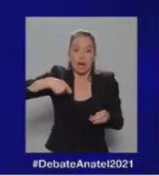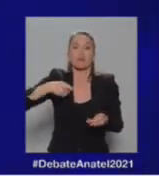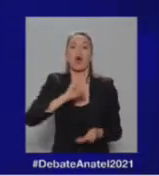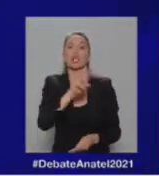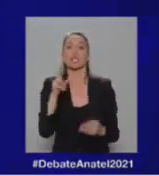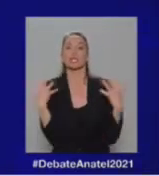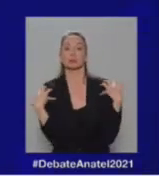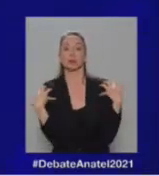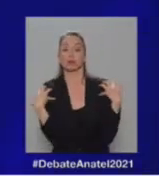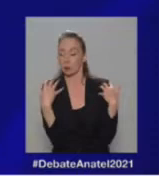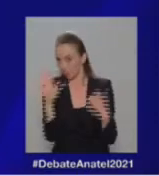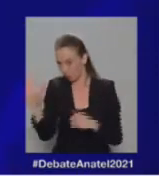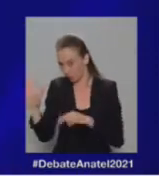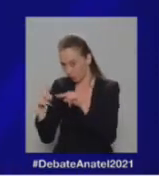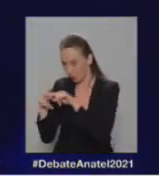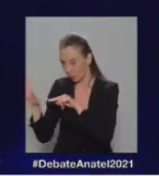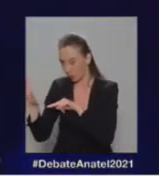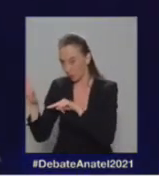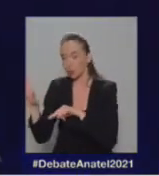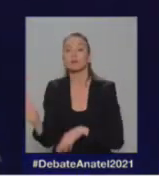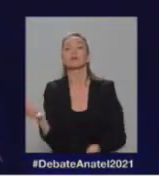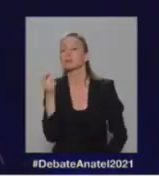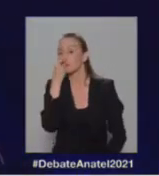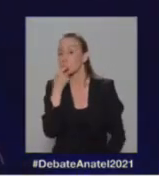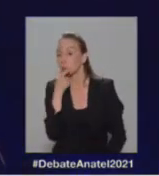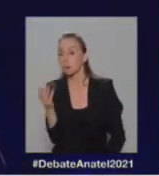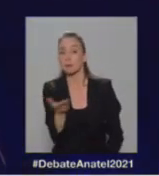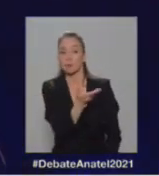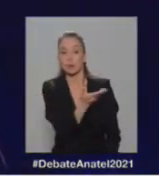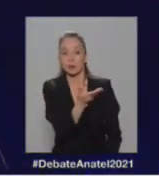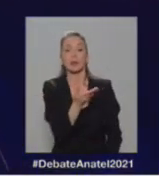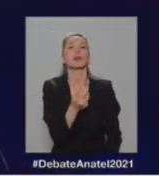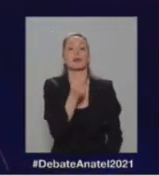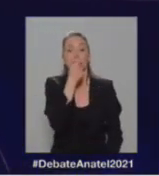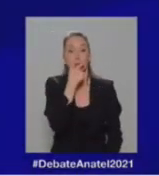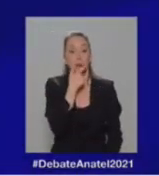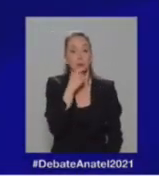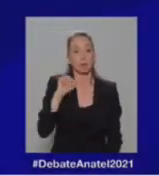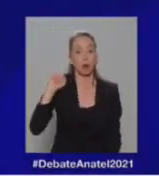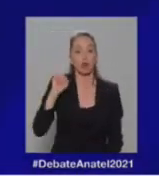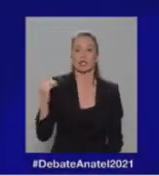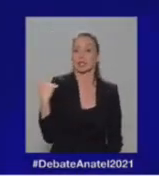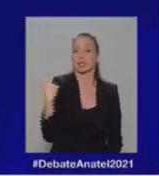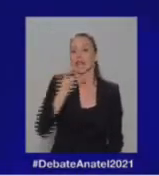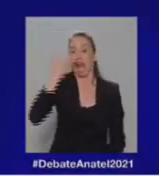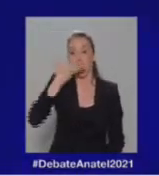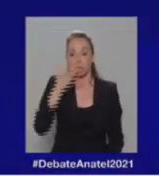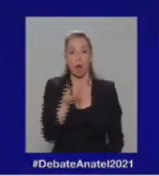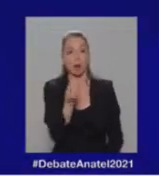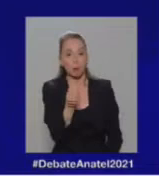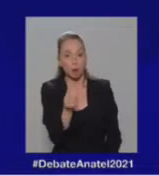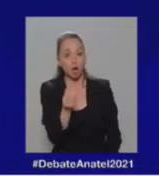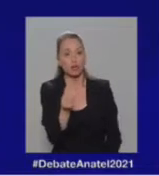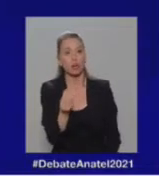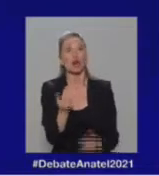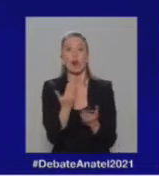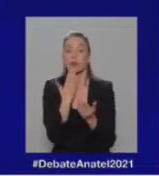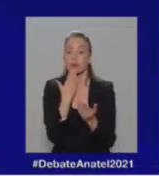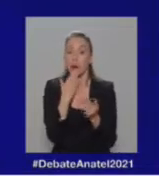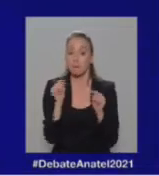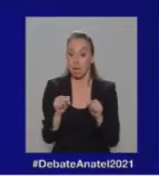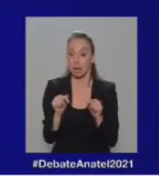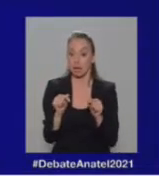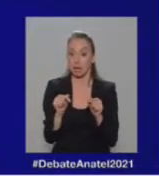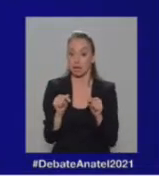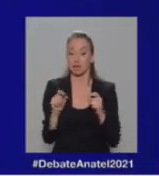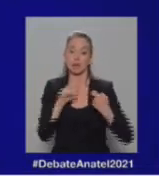protestas, también habló José Antonio Kast. Si las personas que se quieren reunir no cumplen con los requisitos establecidos por la ley de pedir una solicitud